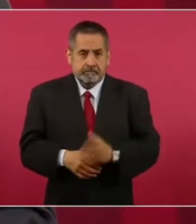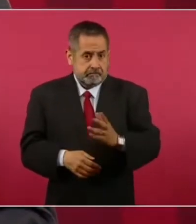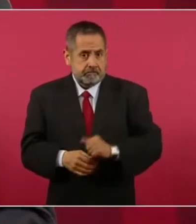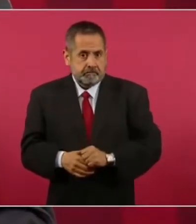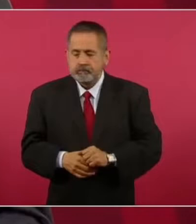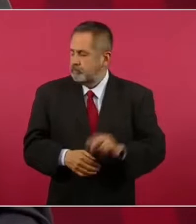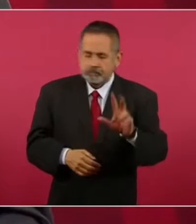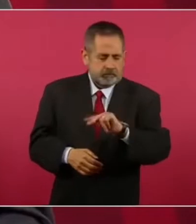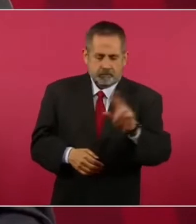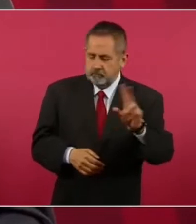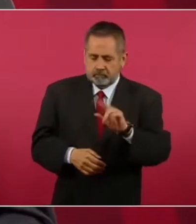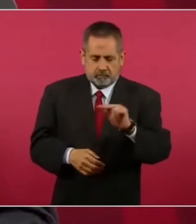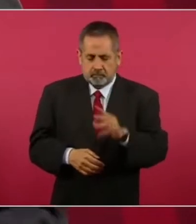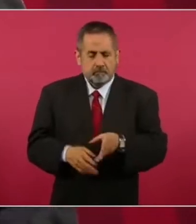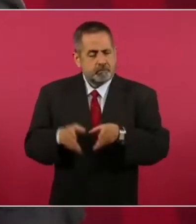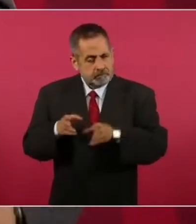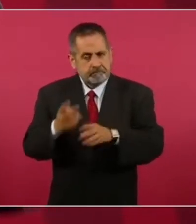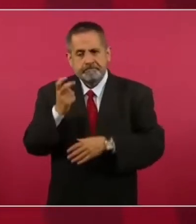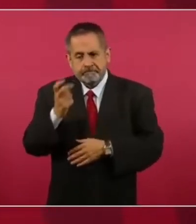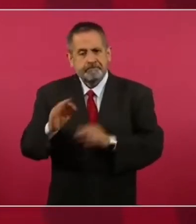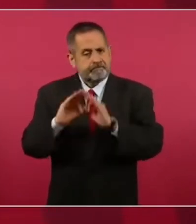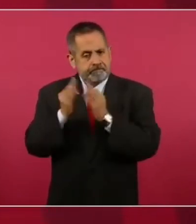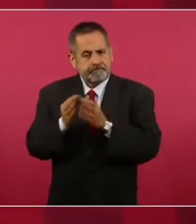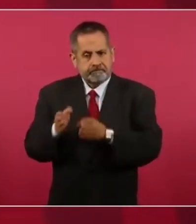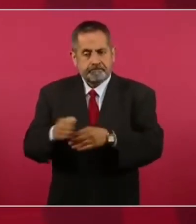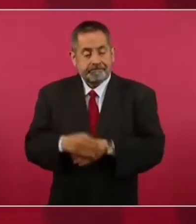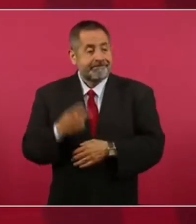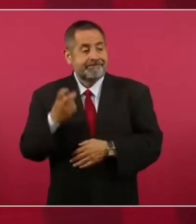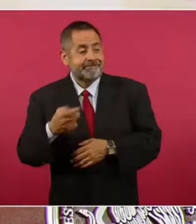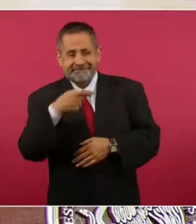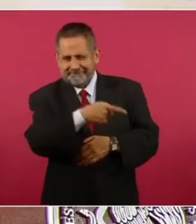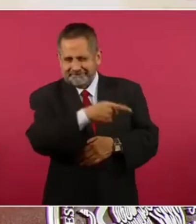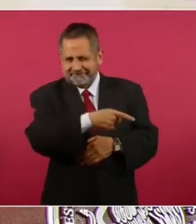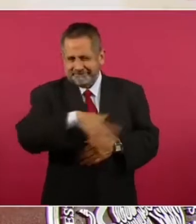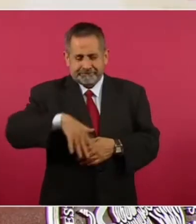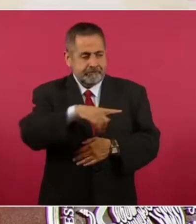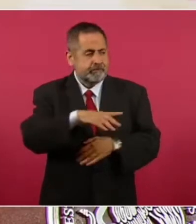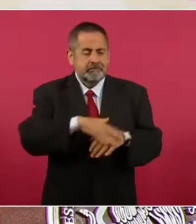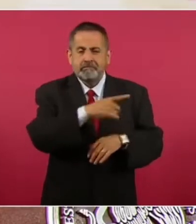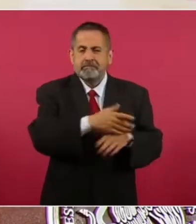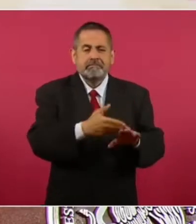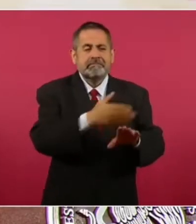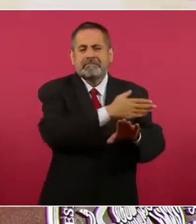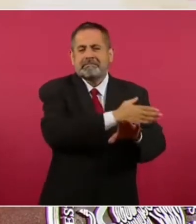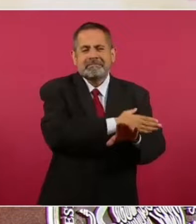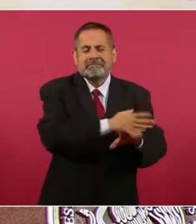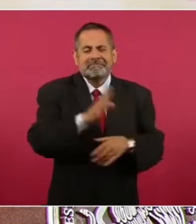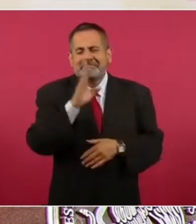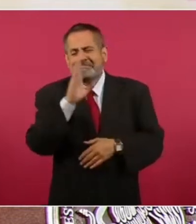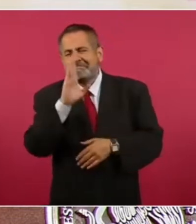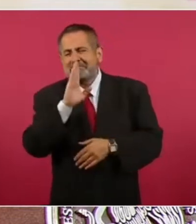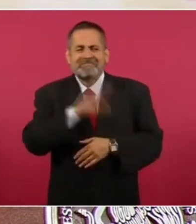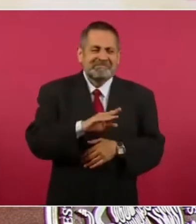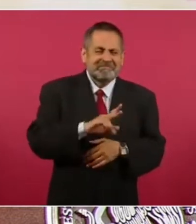Este es el camino. Todo esto es el fruto podrido de una política